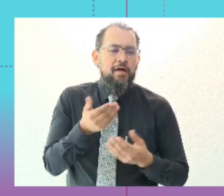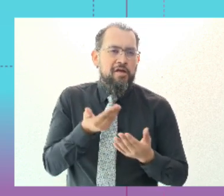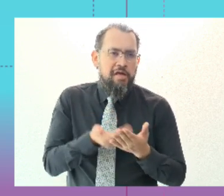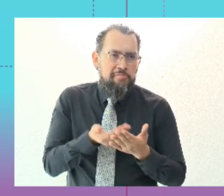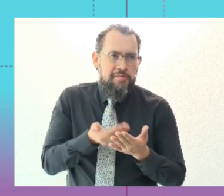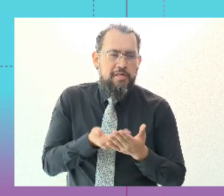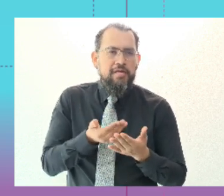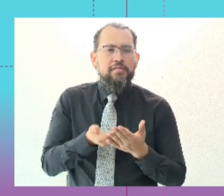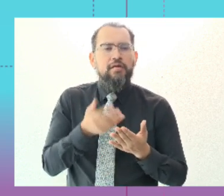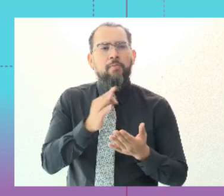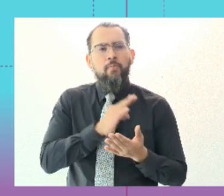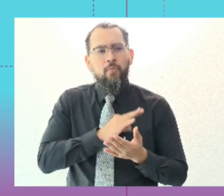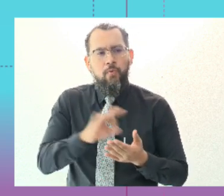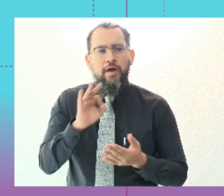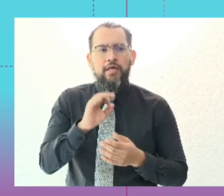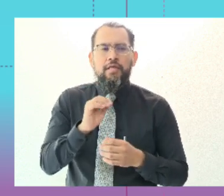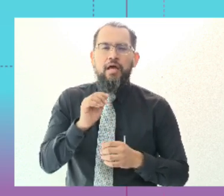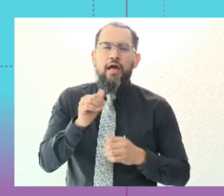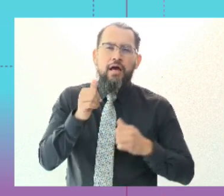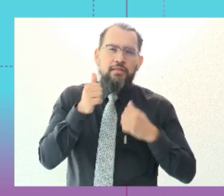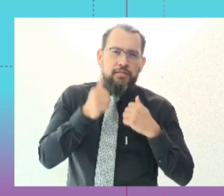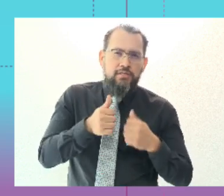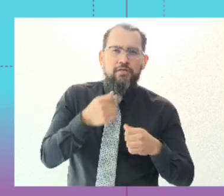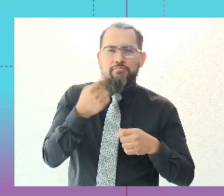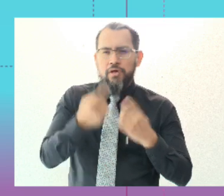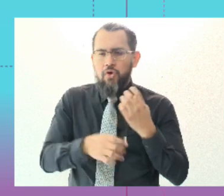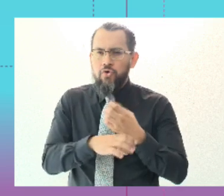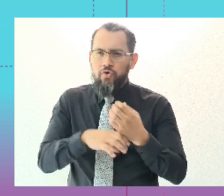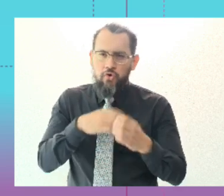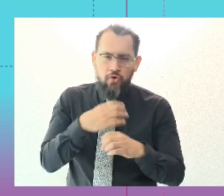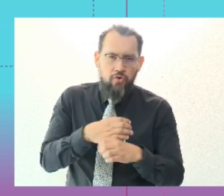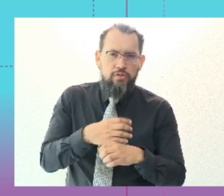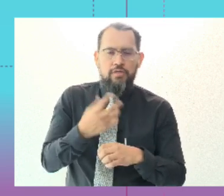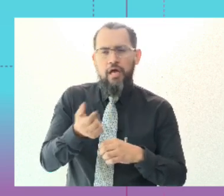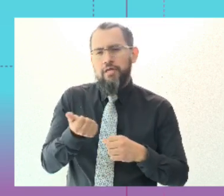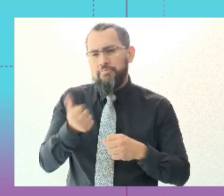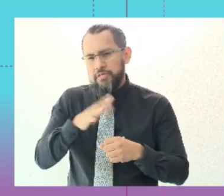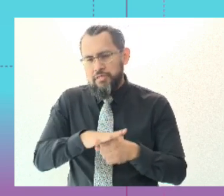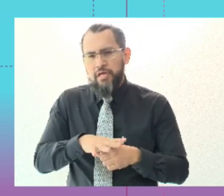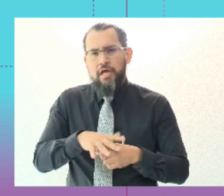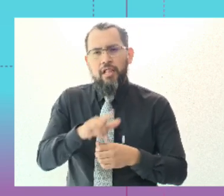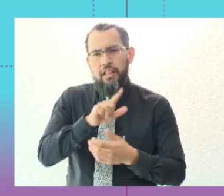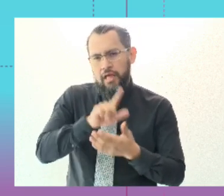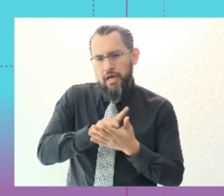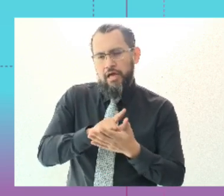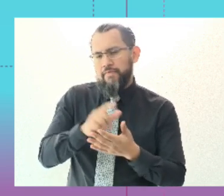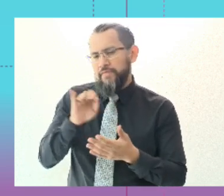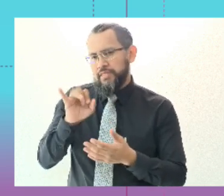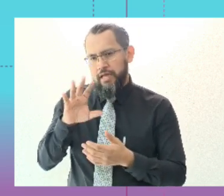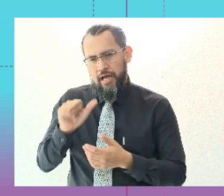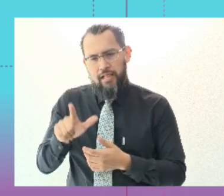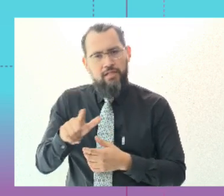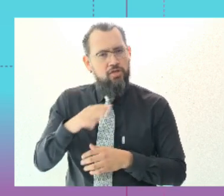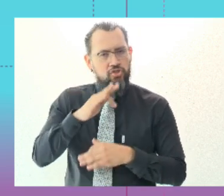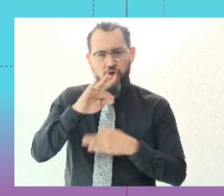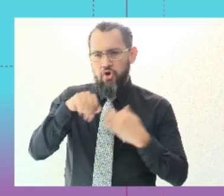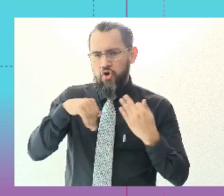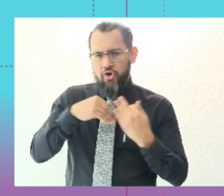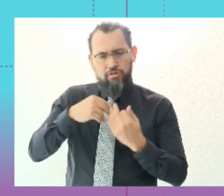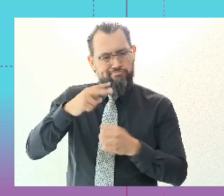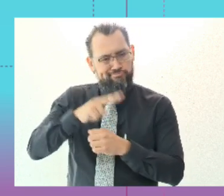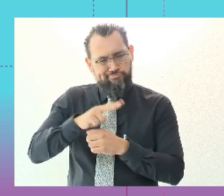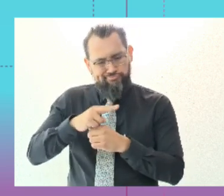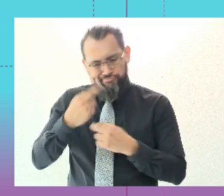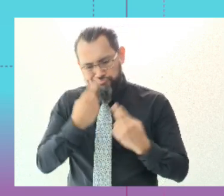evidencia para atender requerimientos, ya lo decíamos acá, administrativos, legales, fiscales, todo lo que tiene que ver con la auditoría, como